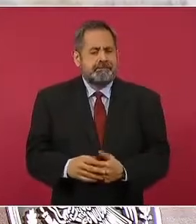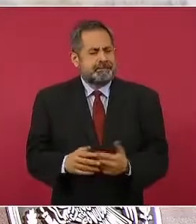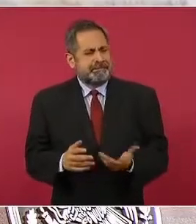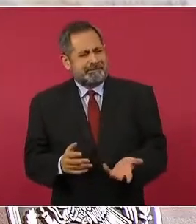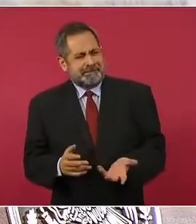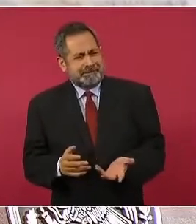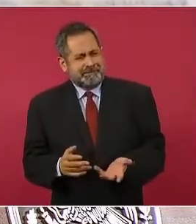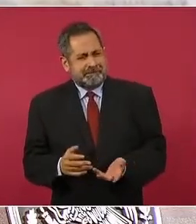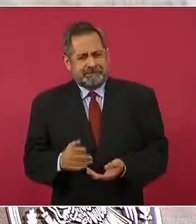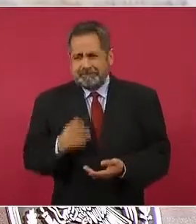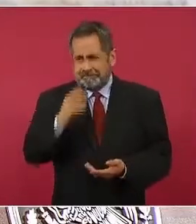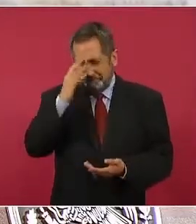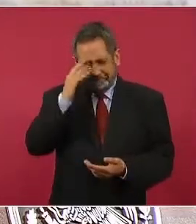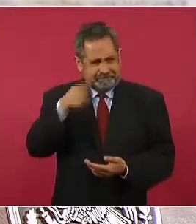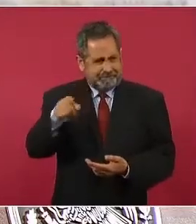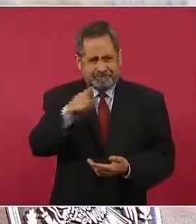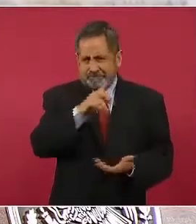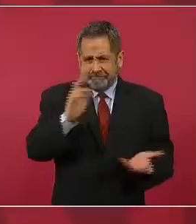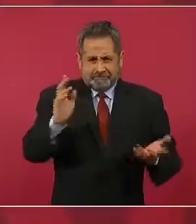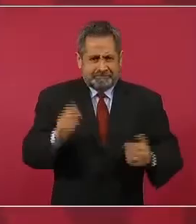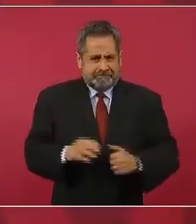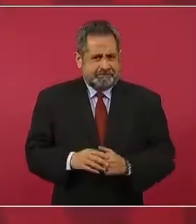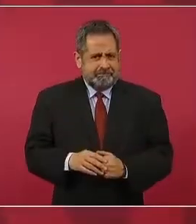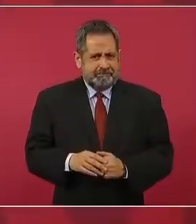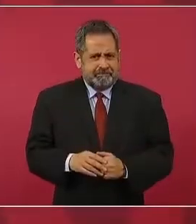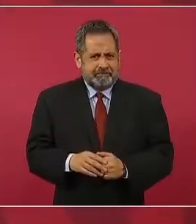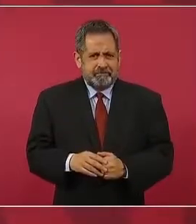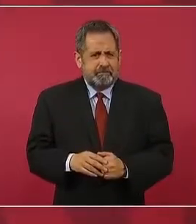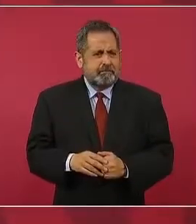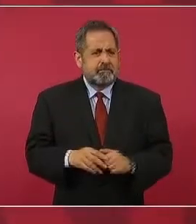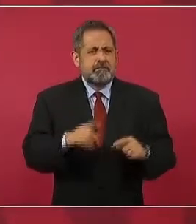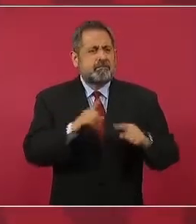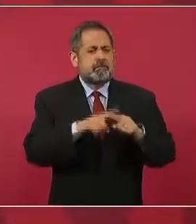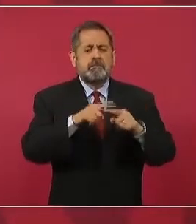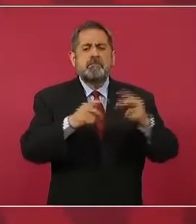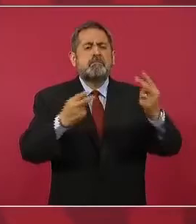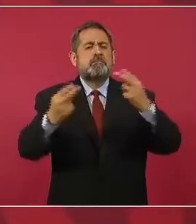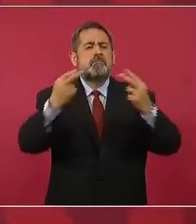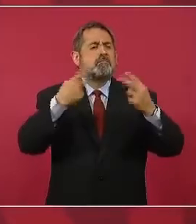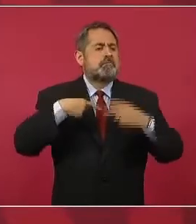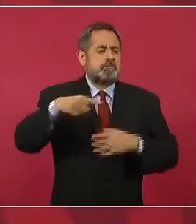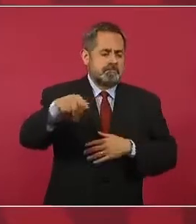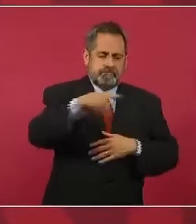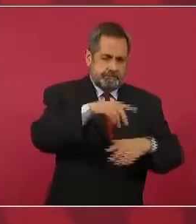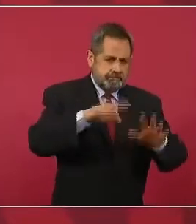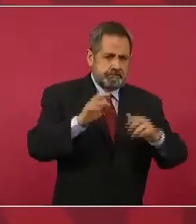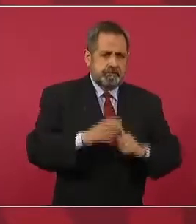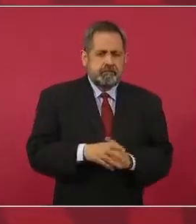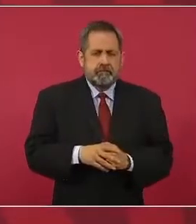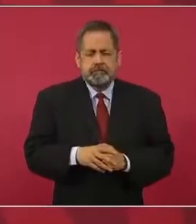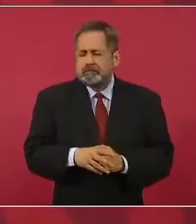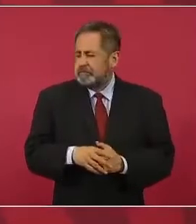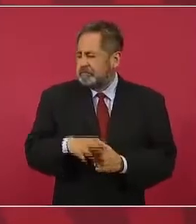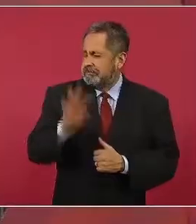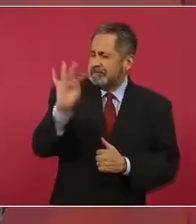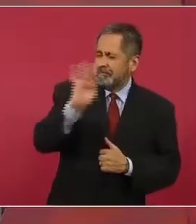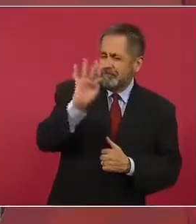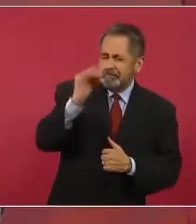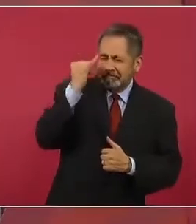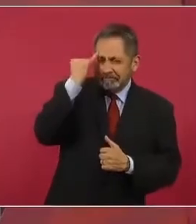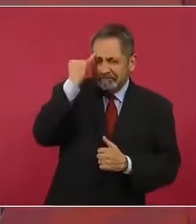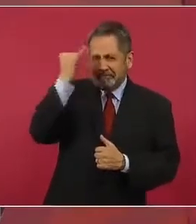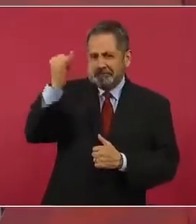Y para todos, de manera democrática, sin distinción,